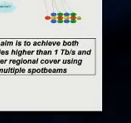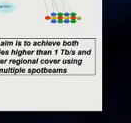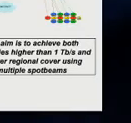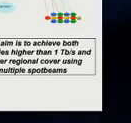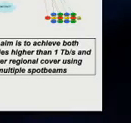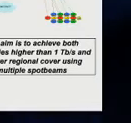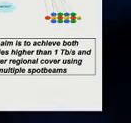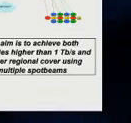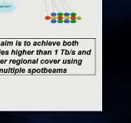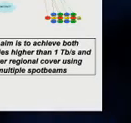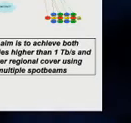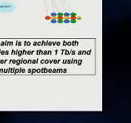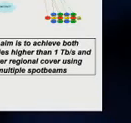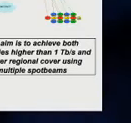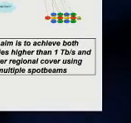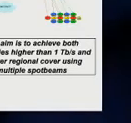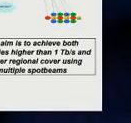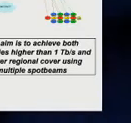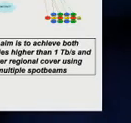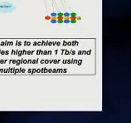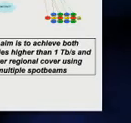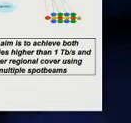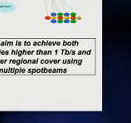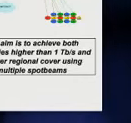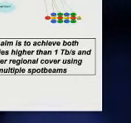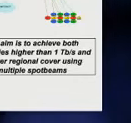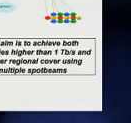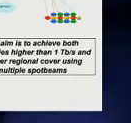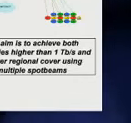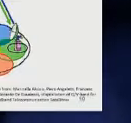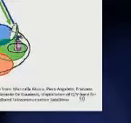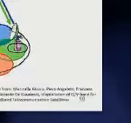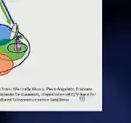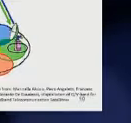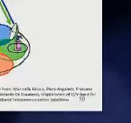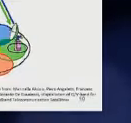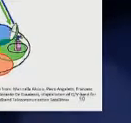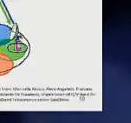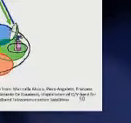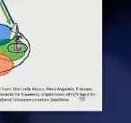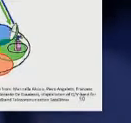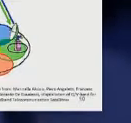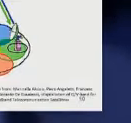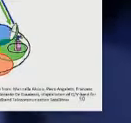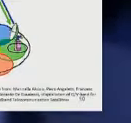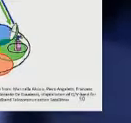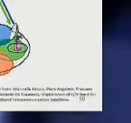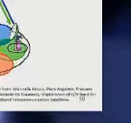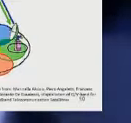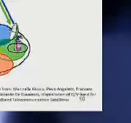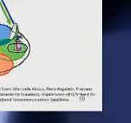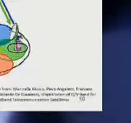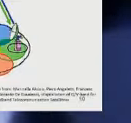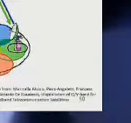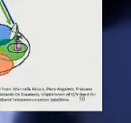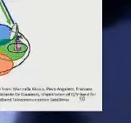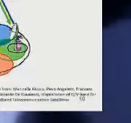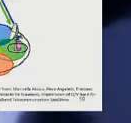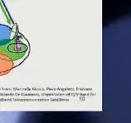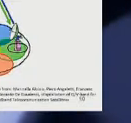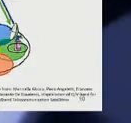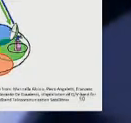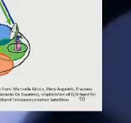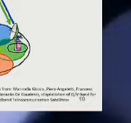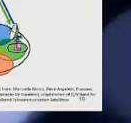segmento espacial con segmento terrestre como se muestra en la figura